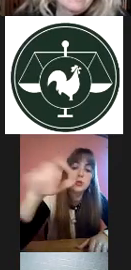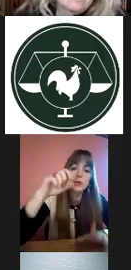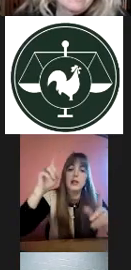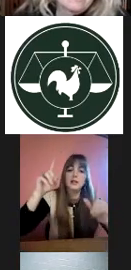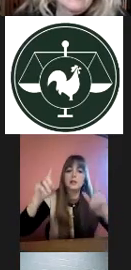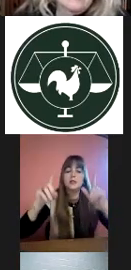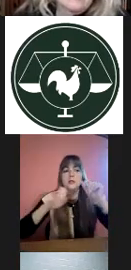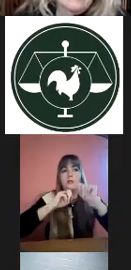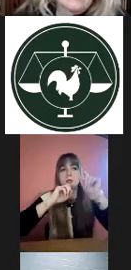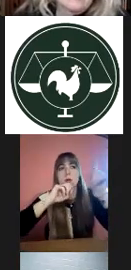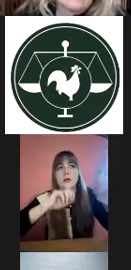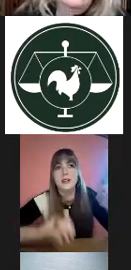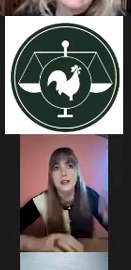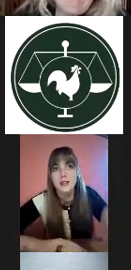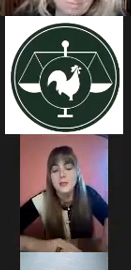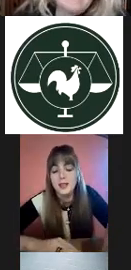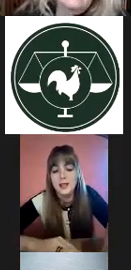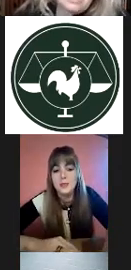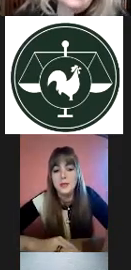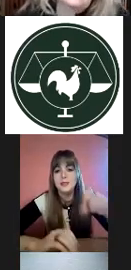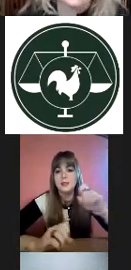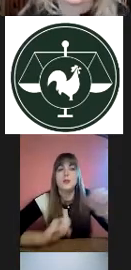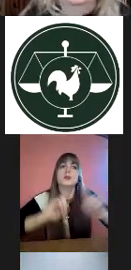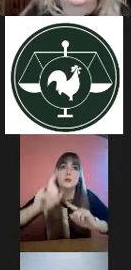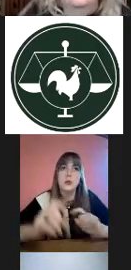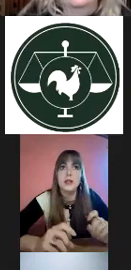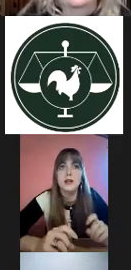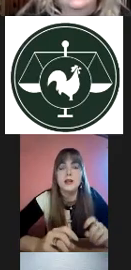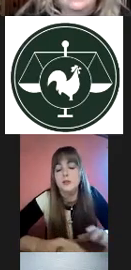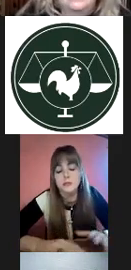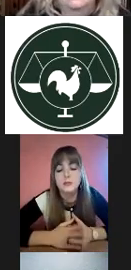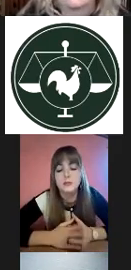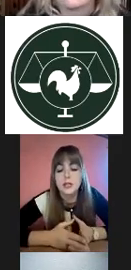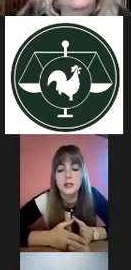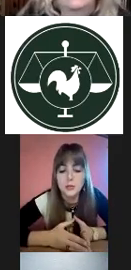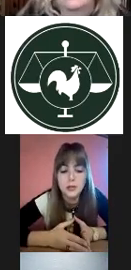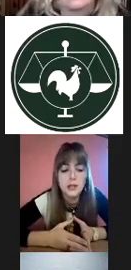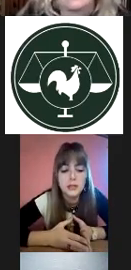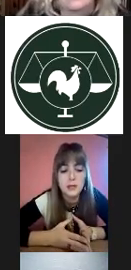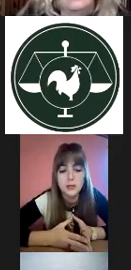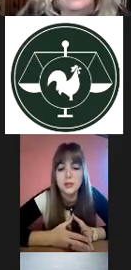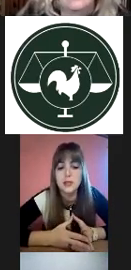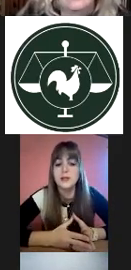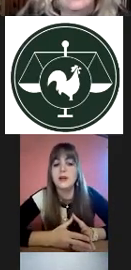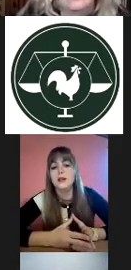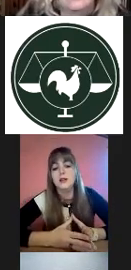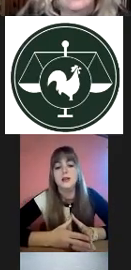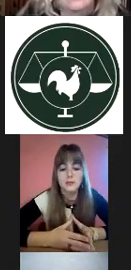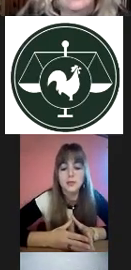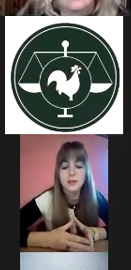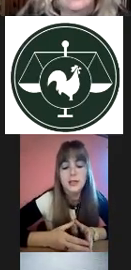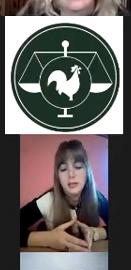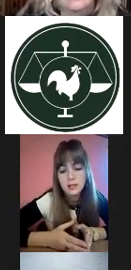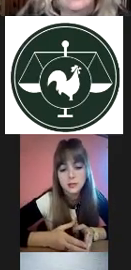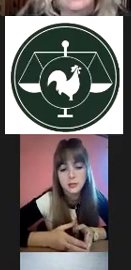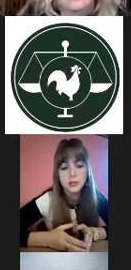un turno para la castración, un turno para la desparasitación, un turno para la... No, en lo posible, si la persona